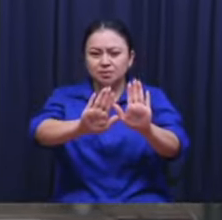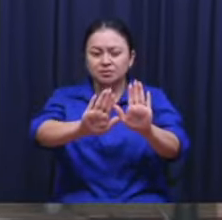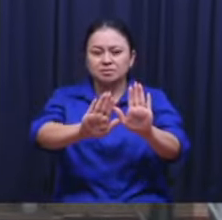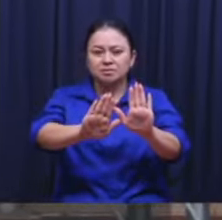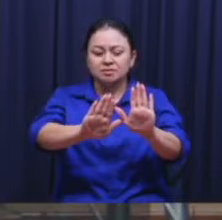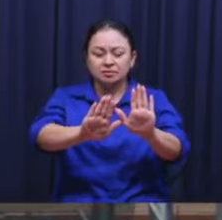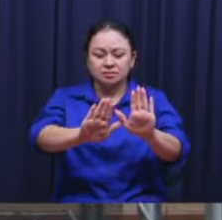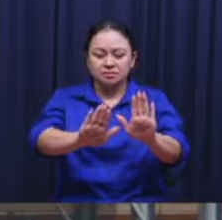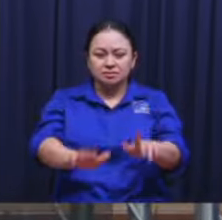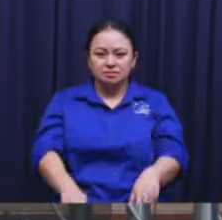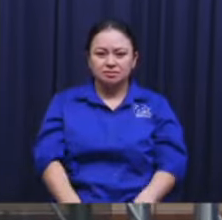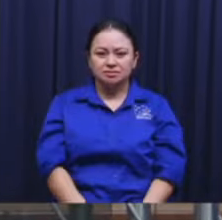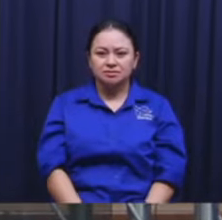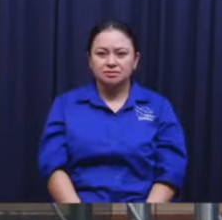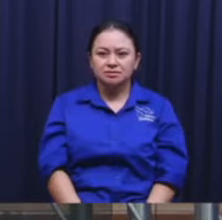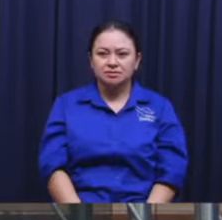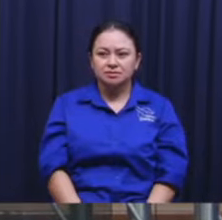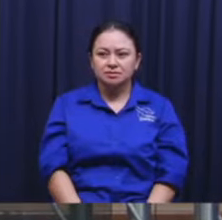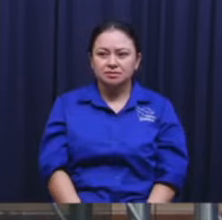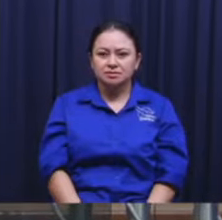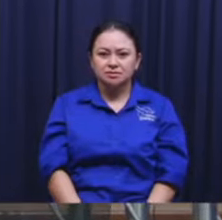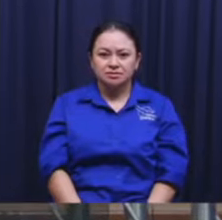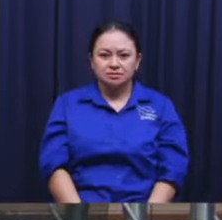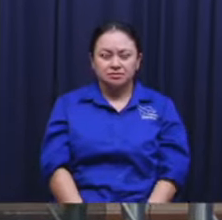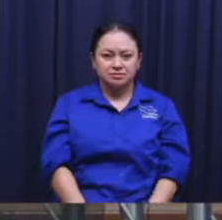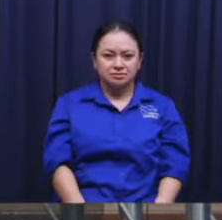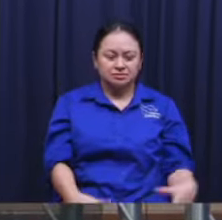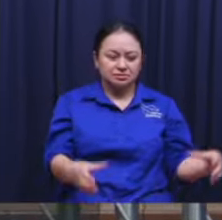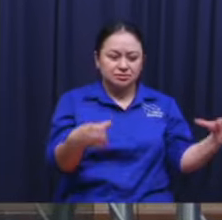que han resistido los del grupo Hamás?